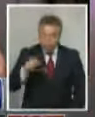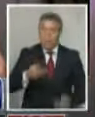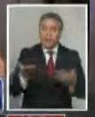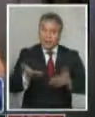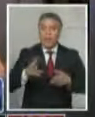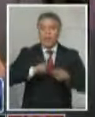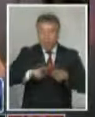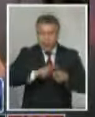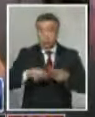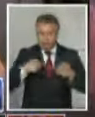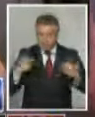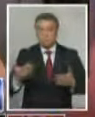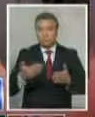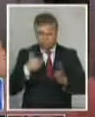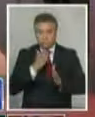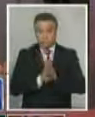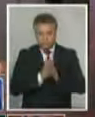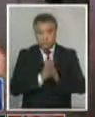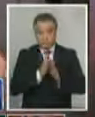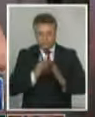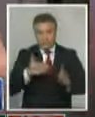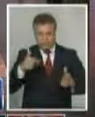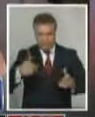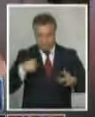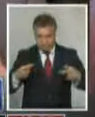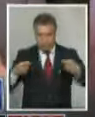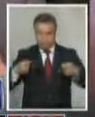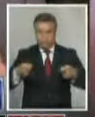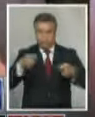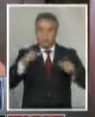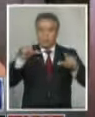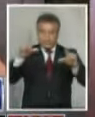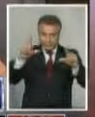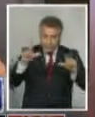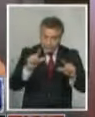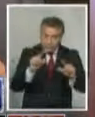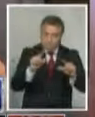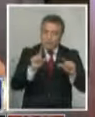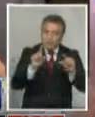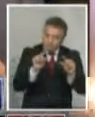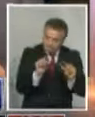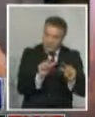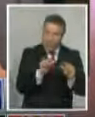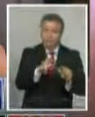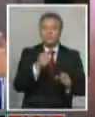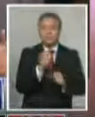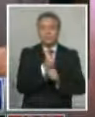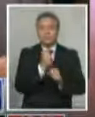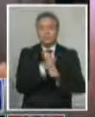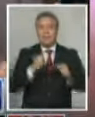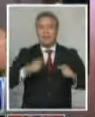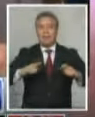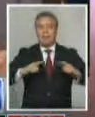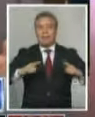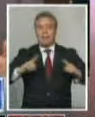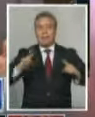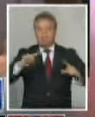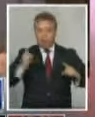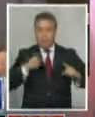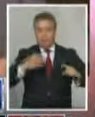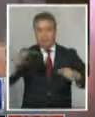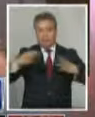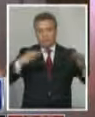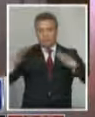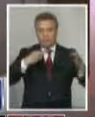recuperar el ritmo de dinamismo de nuestra economía de forma tal de reducir el potencial impacto sobre las cifras de desempleo y de esta forma dinamizar nuevamente la